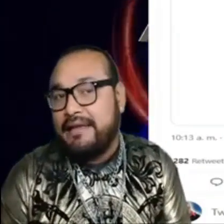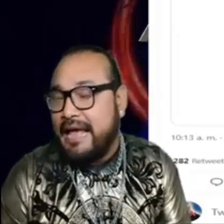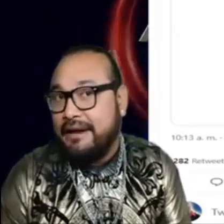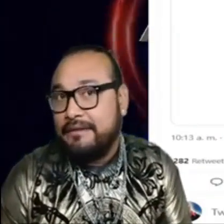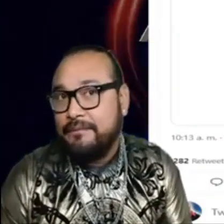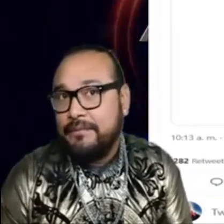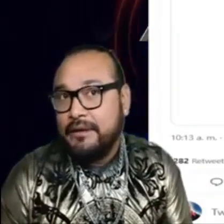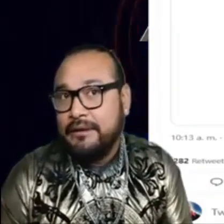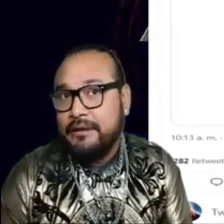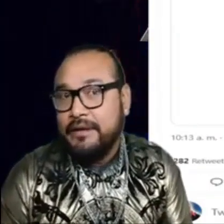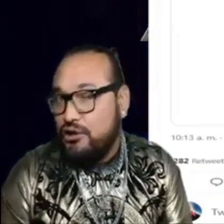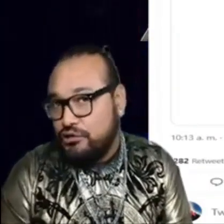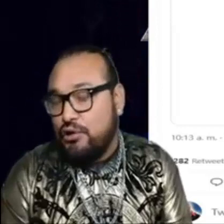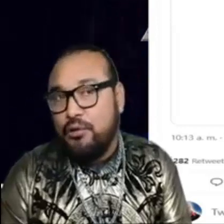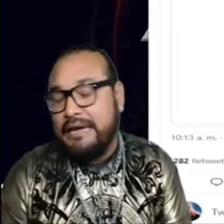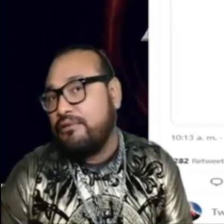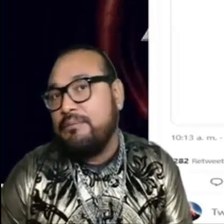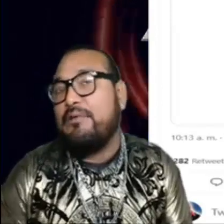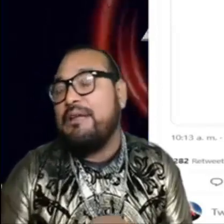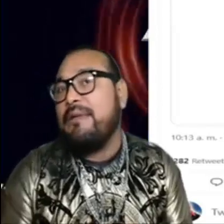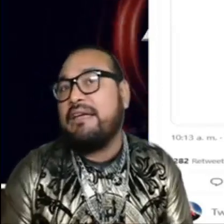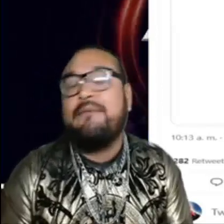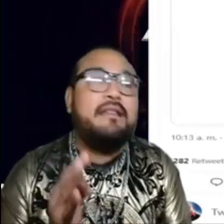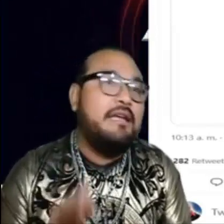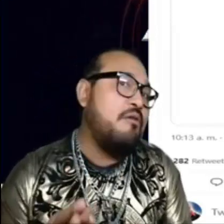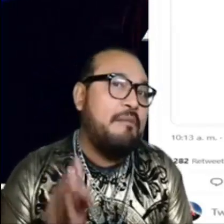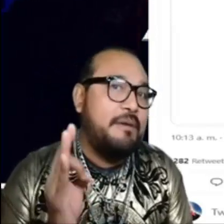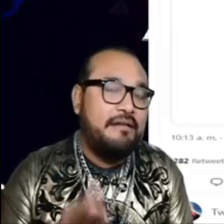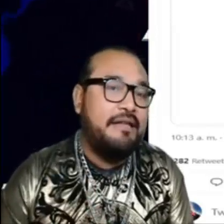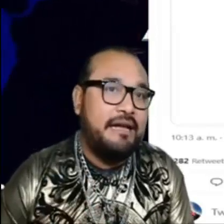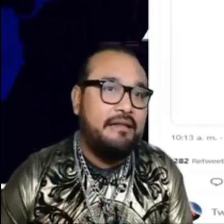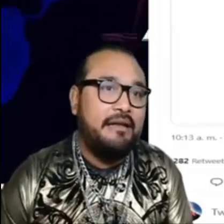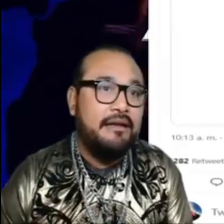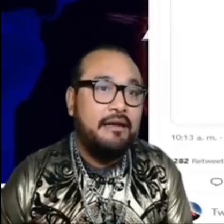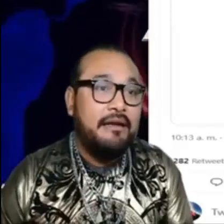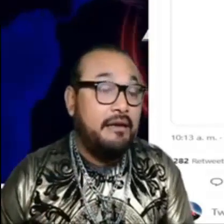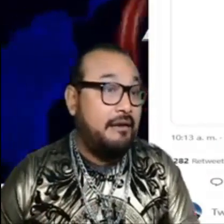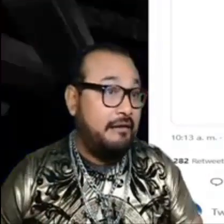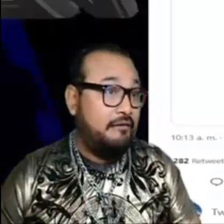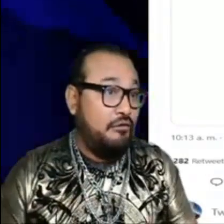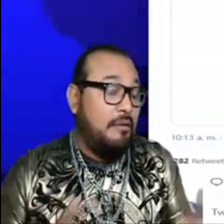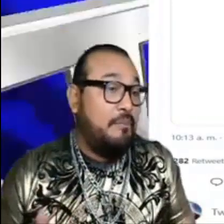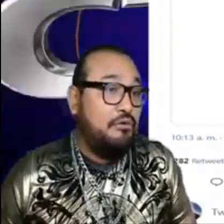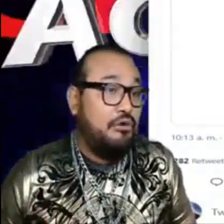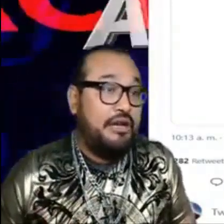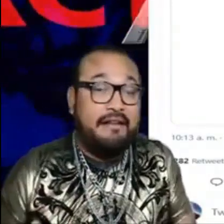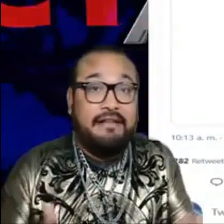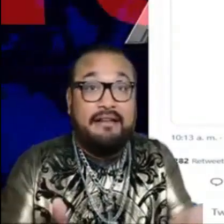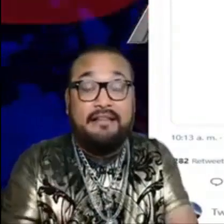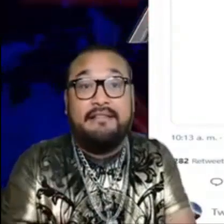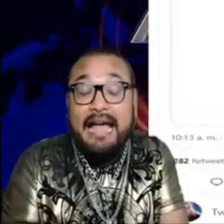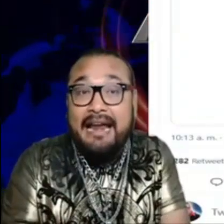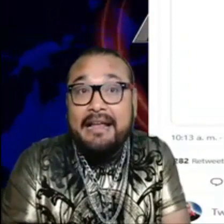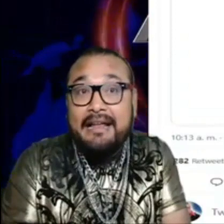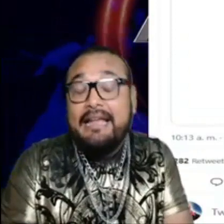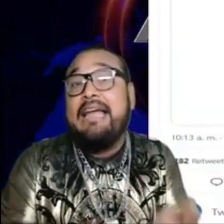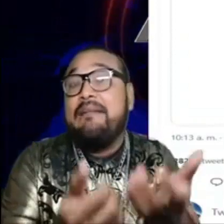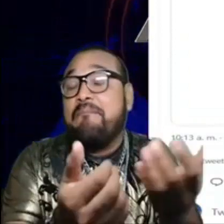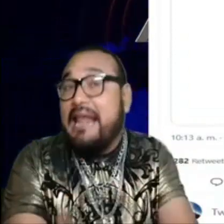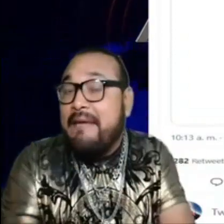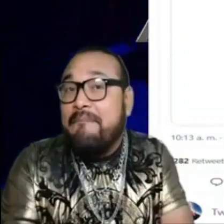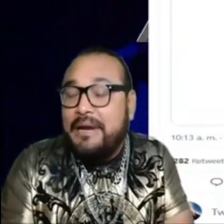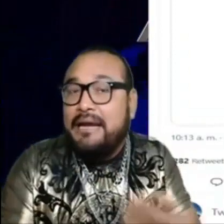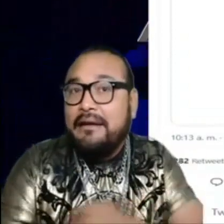podemos pensar y no solo eso el problema en que metieron al presidente y que se estuvo a punto de que se desechara